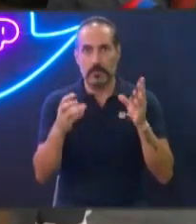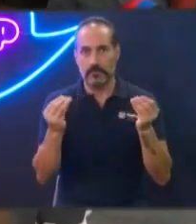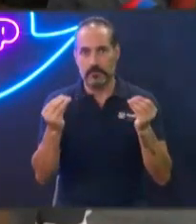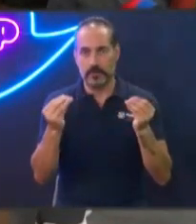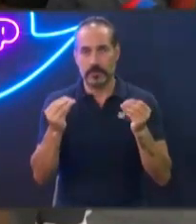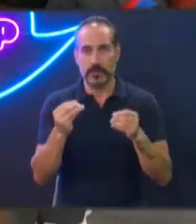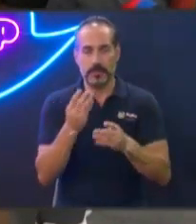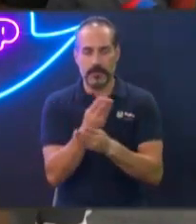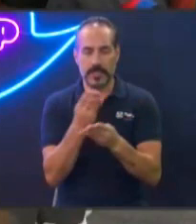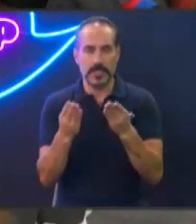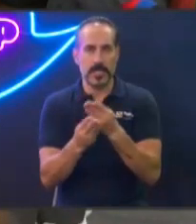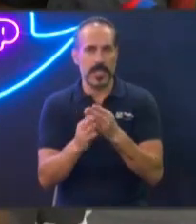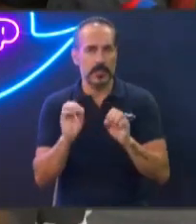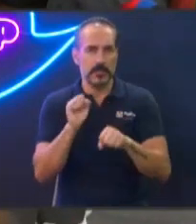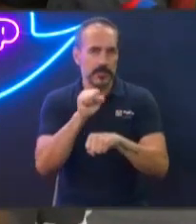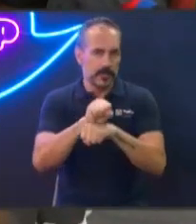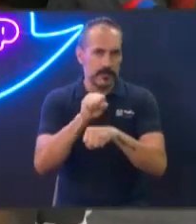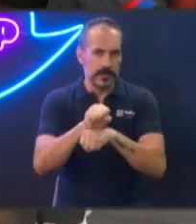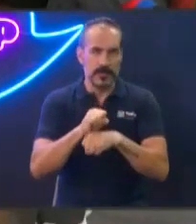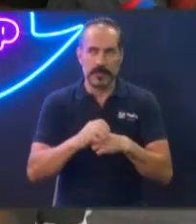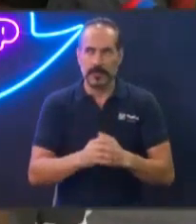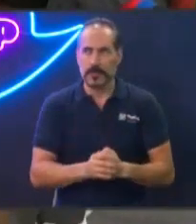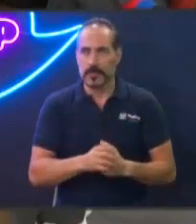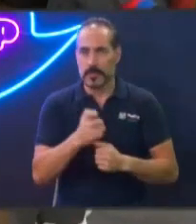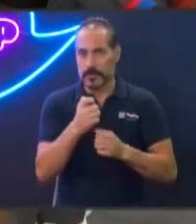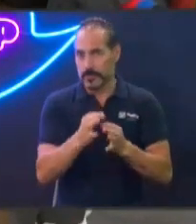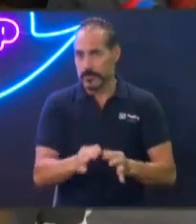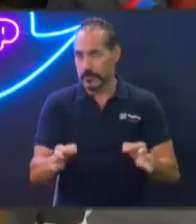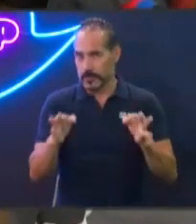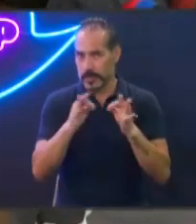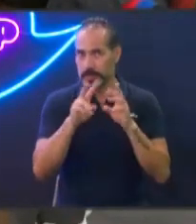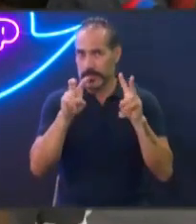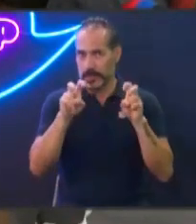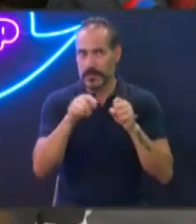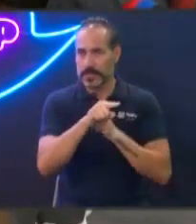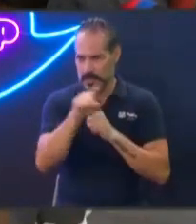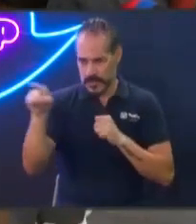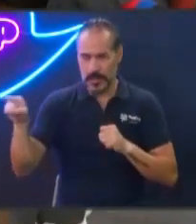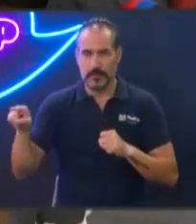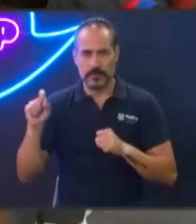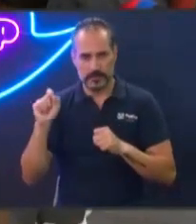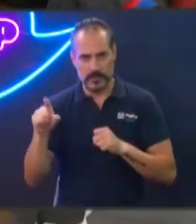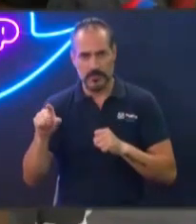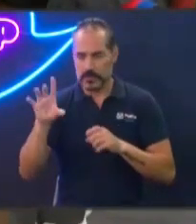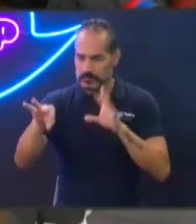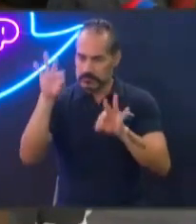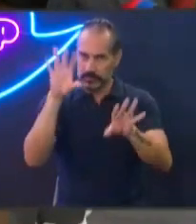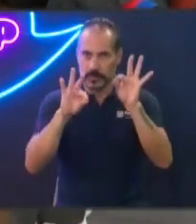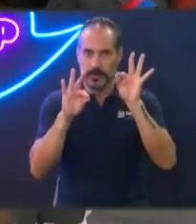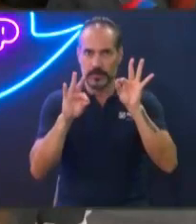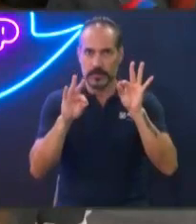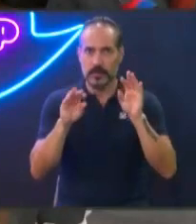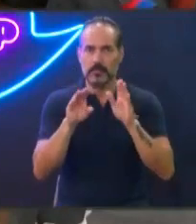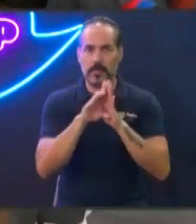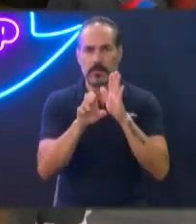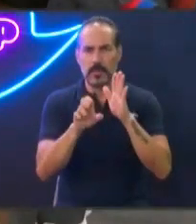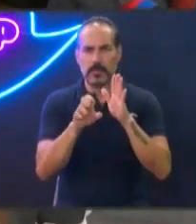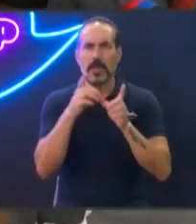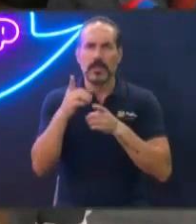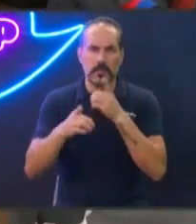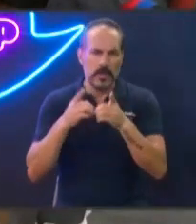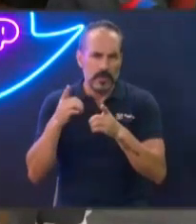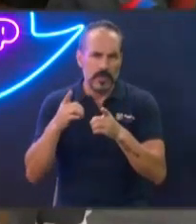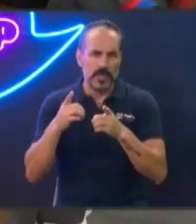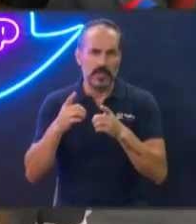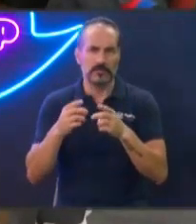bachillerato y tocan temas interesantes que ellos mismos eligen y temas que no solamente tiene que ver con el deporte con la lesión con la nutrición